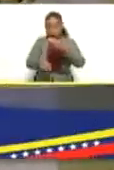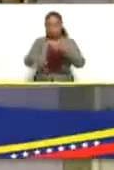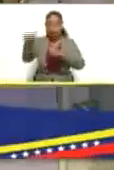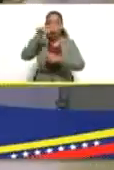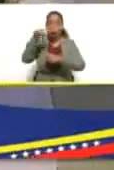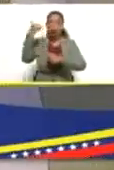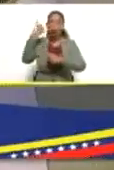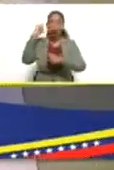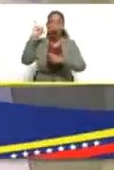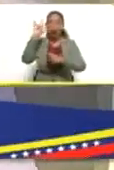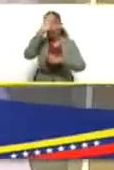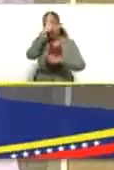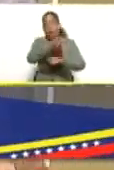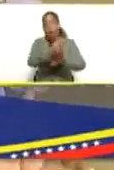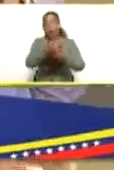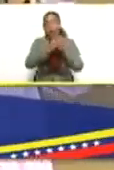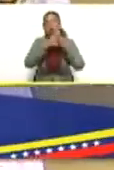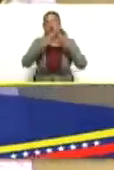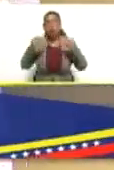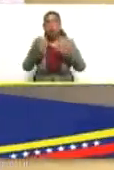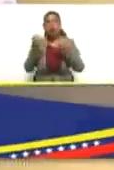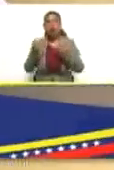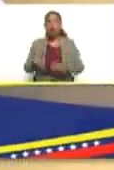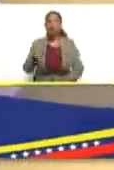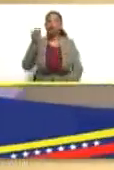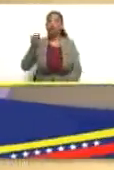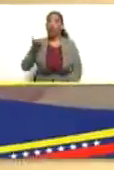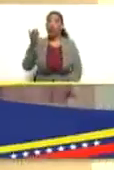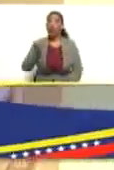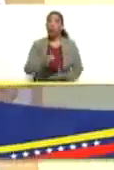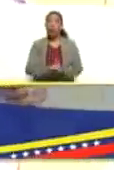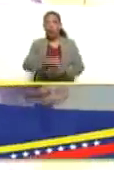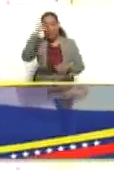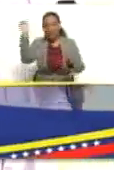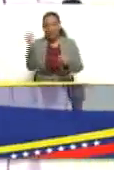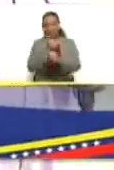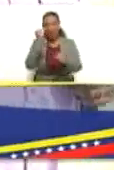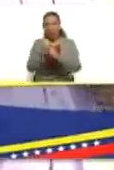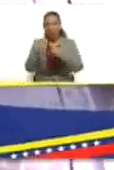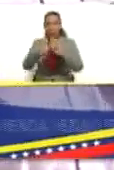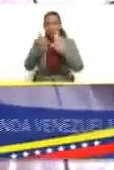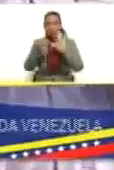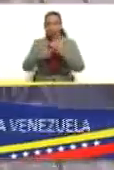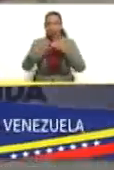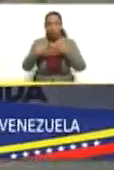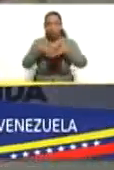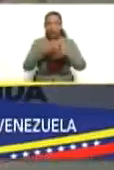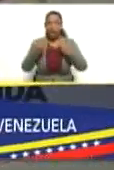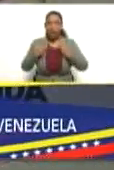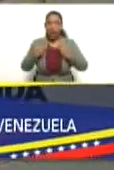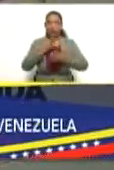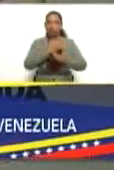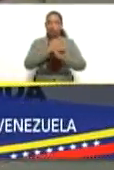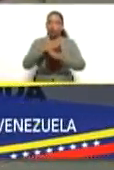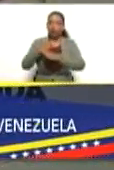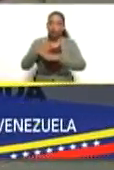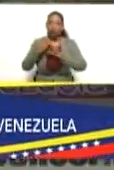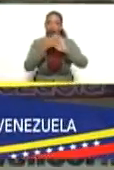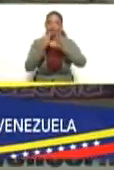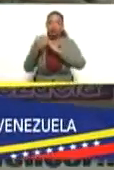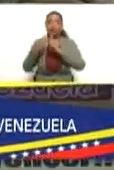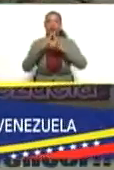tener agua directa todo el urbanismo. Qué importante, vale. Es decir, es el trabajo integral para que vivan en comunidad, para que tengan todos sus